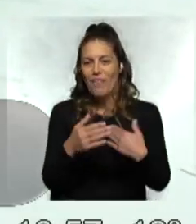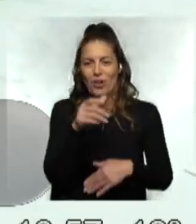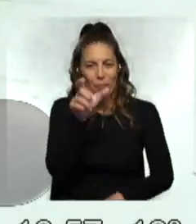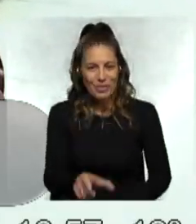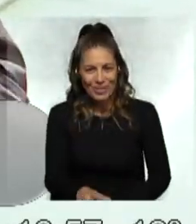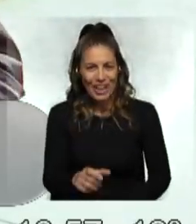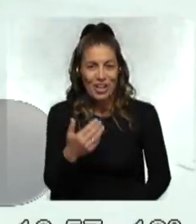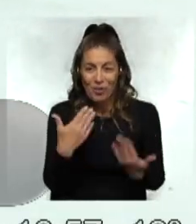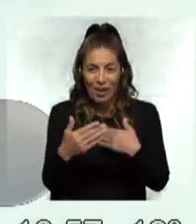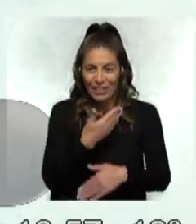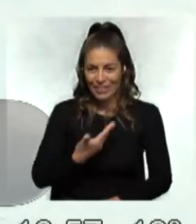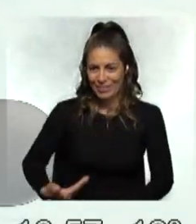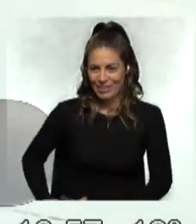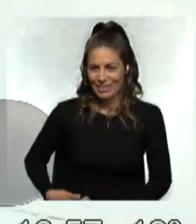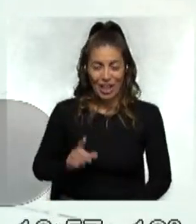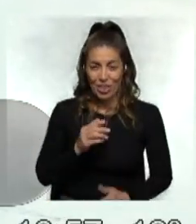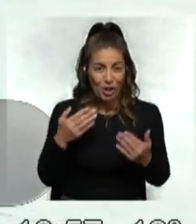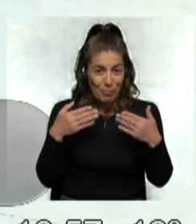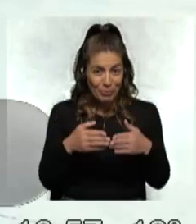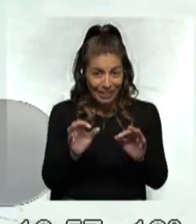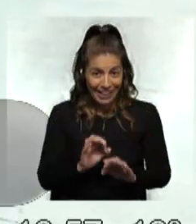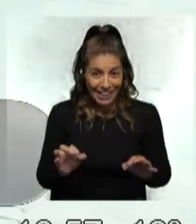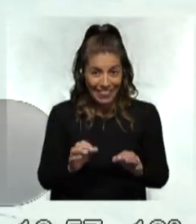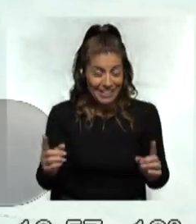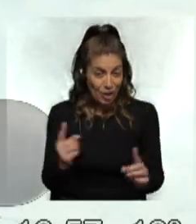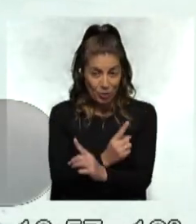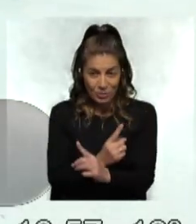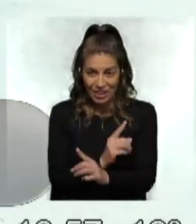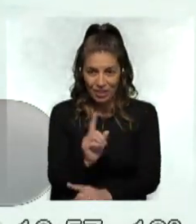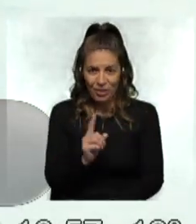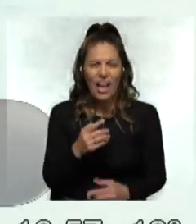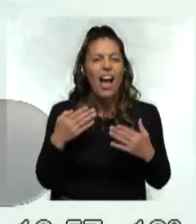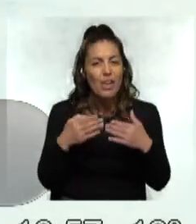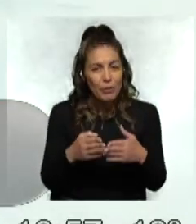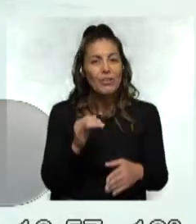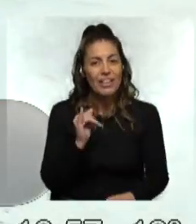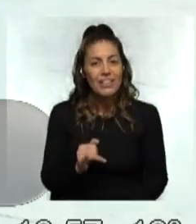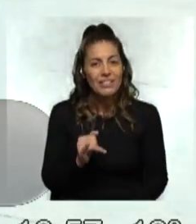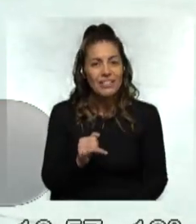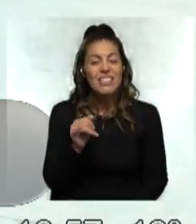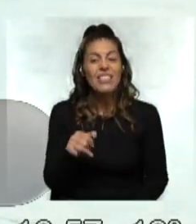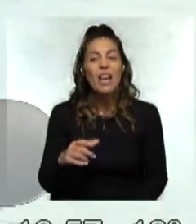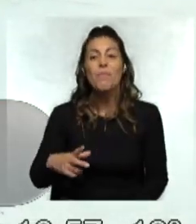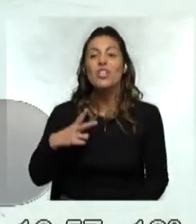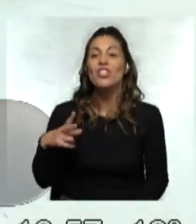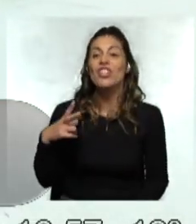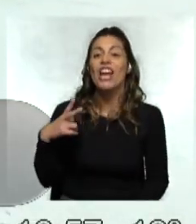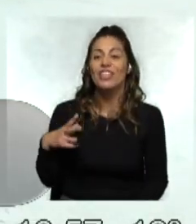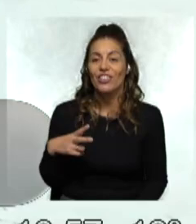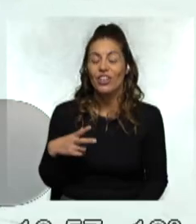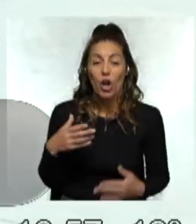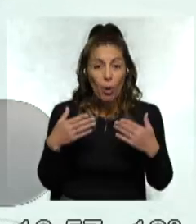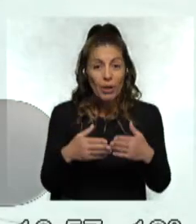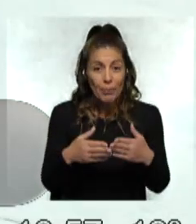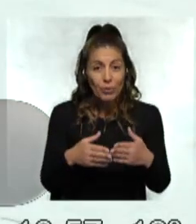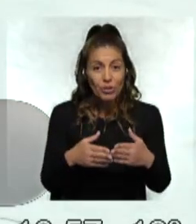con el presidente, claro. No le preguntaría nada, si se lo puso, no preguntaría nada. Le preguntaría si es millonario. Como le preguntó el niño en la